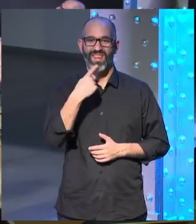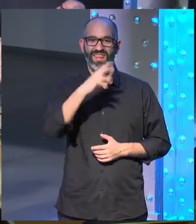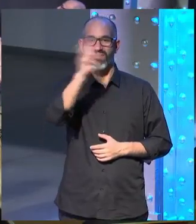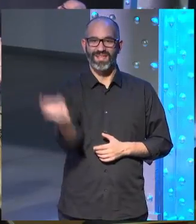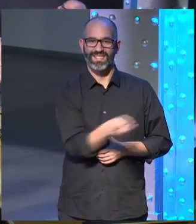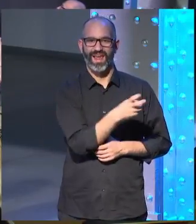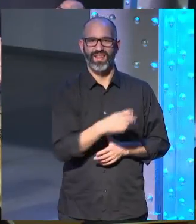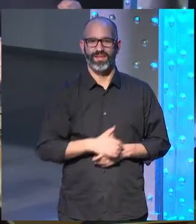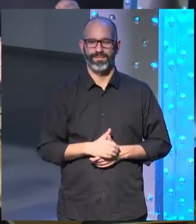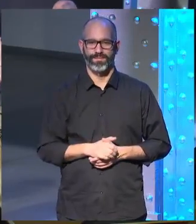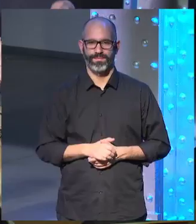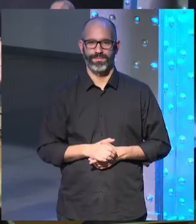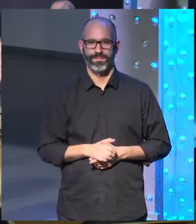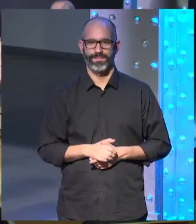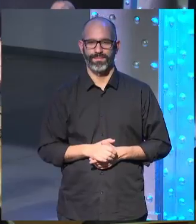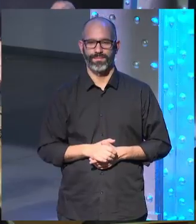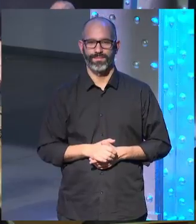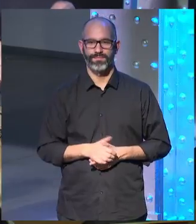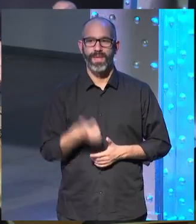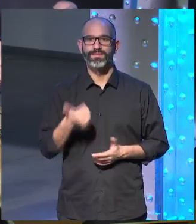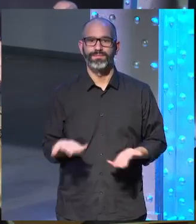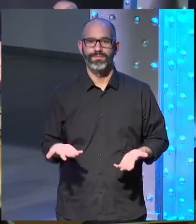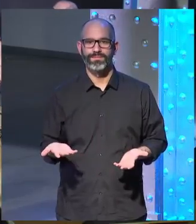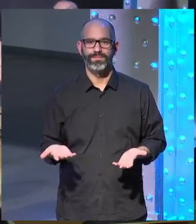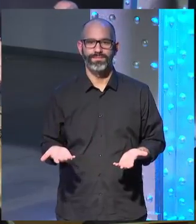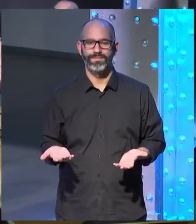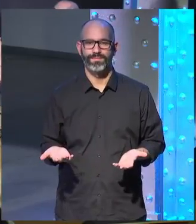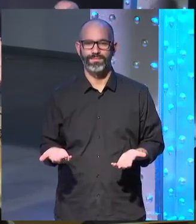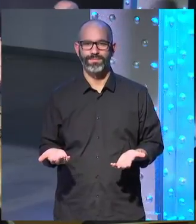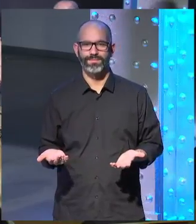Diversidad. Más. Otra más.